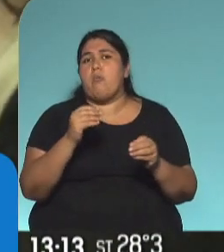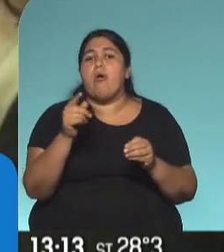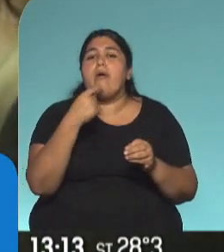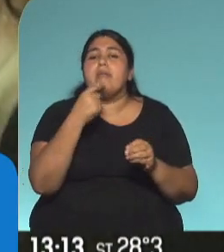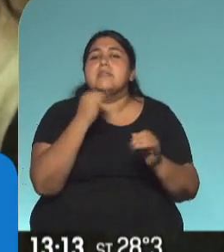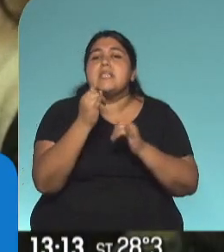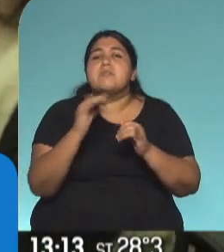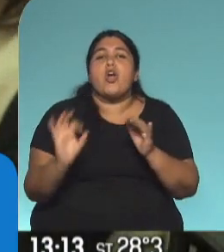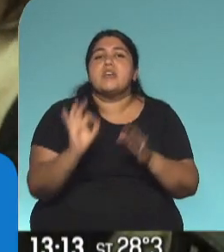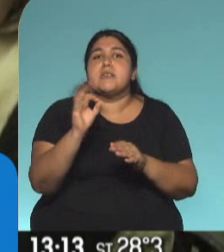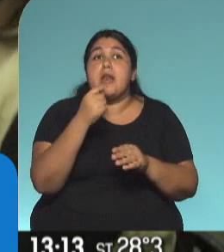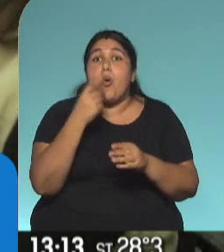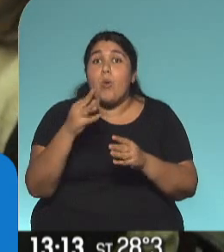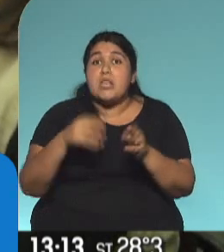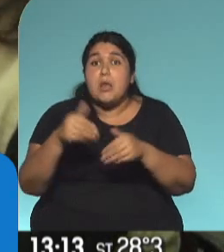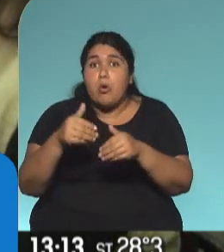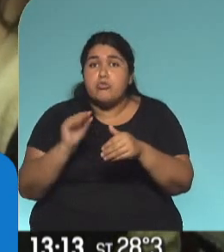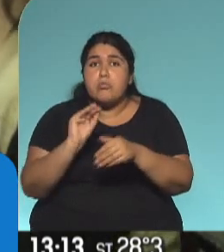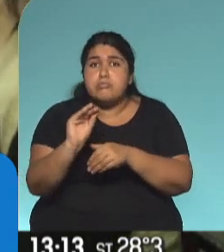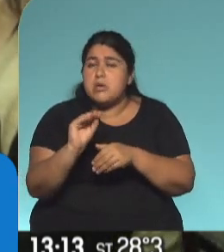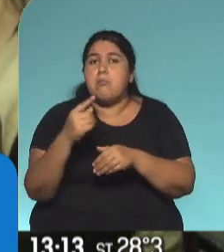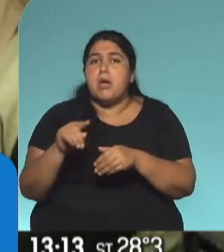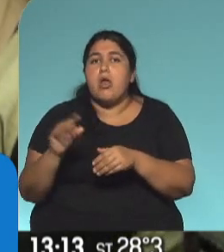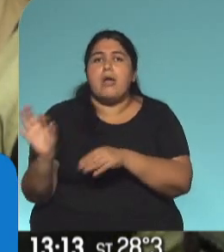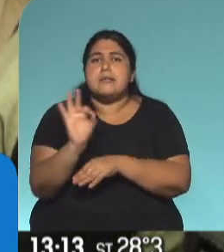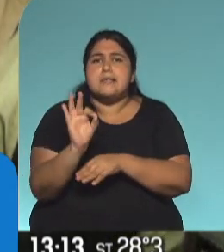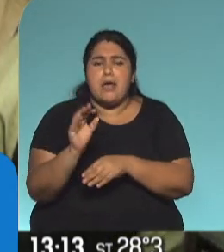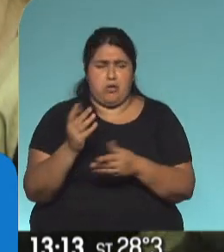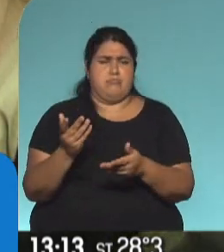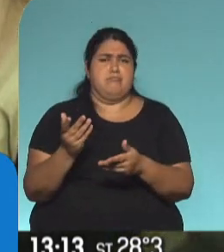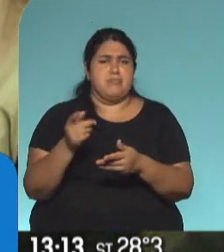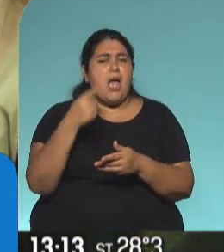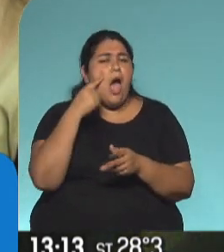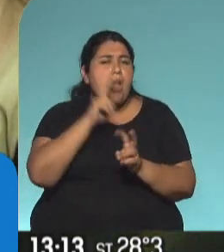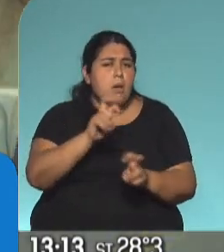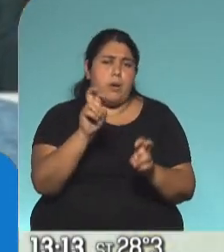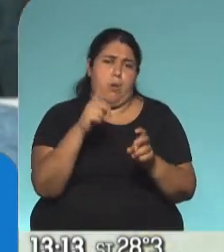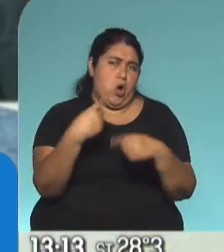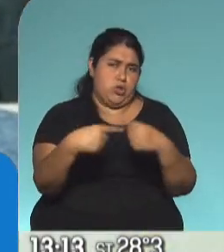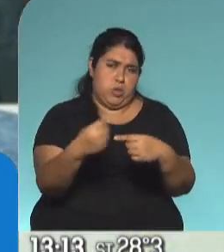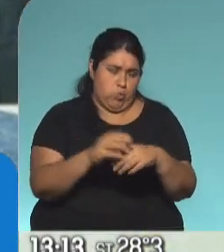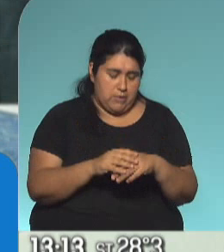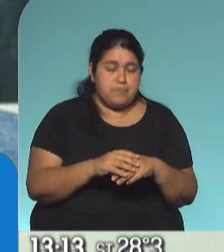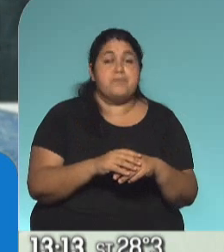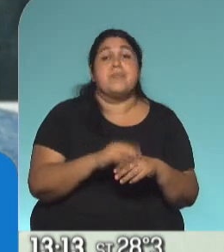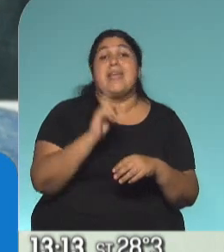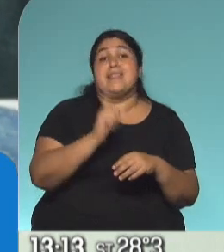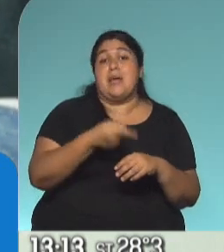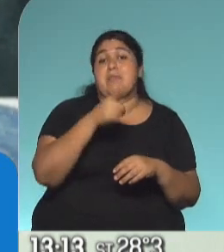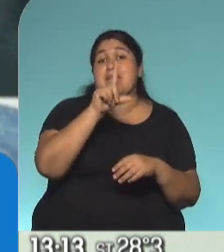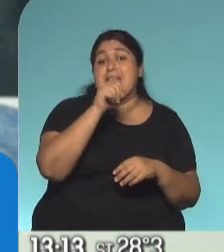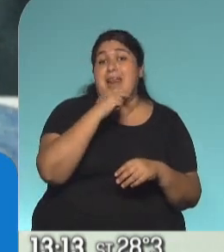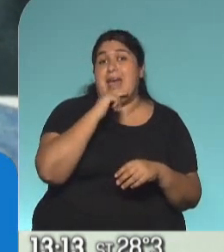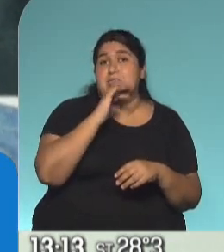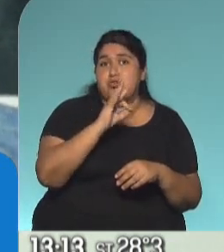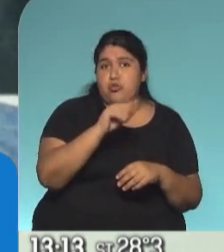él, o no, eso se va a revisar, pero finalmente lo que se decidió, inclusive con la anuencia de Guillermo Lasso,